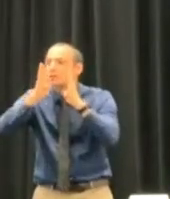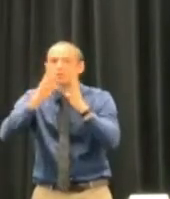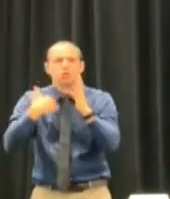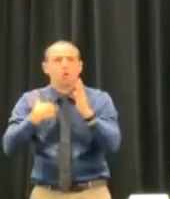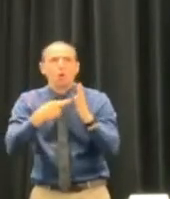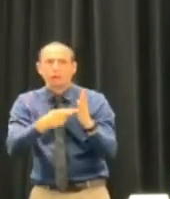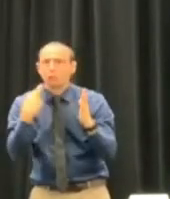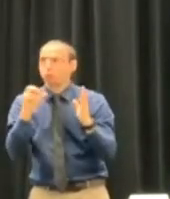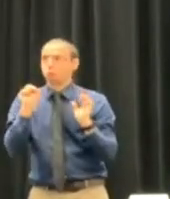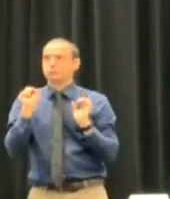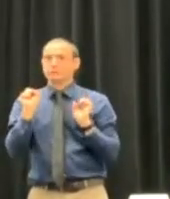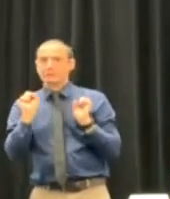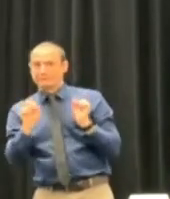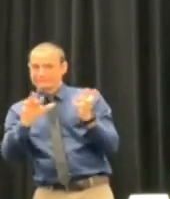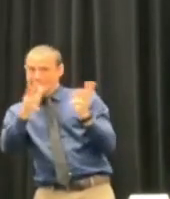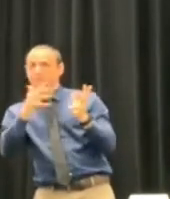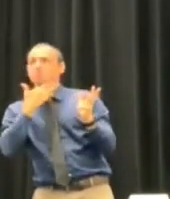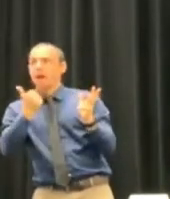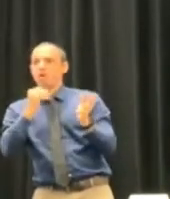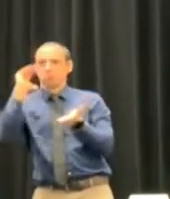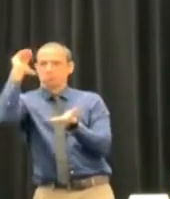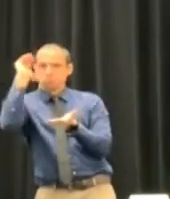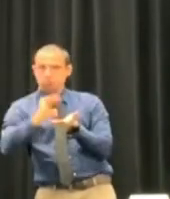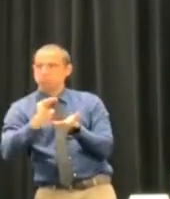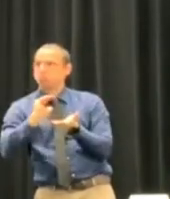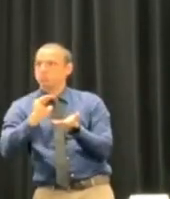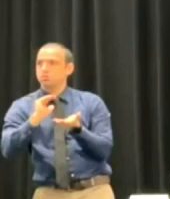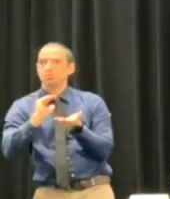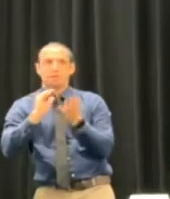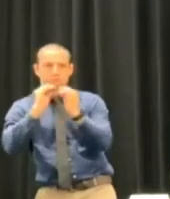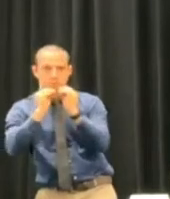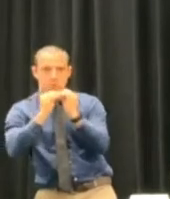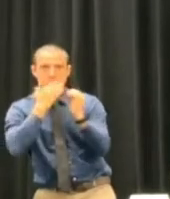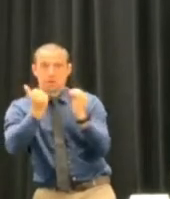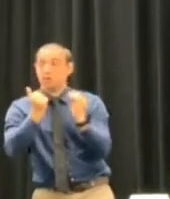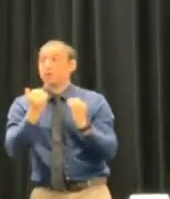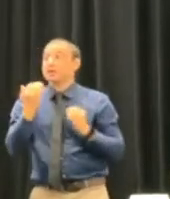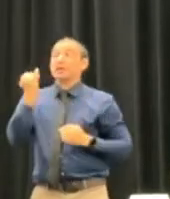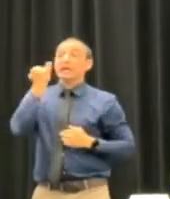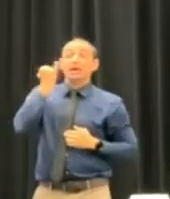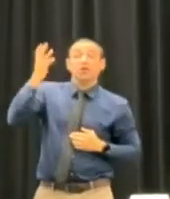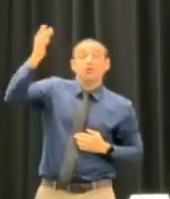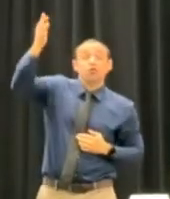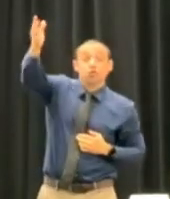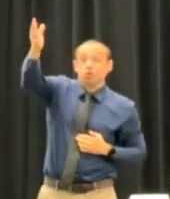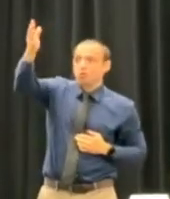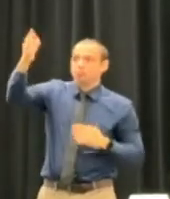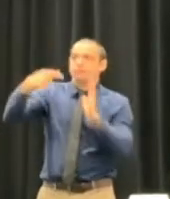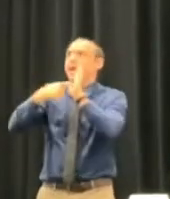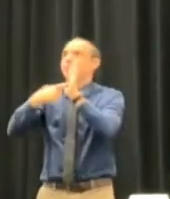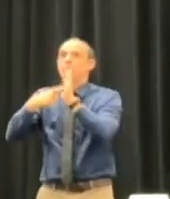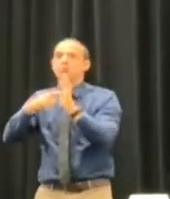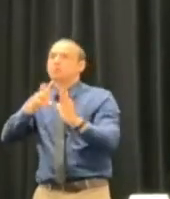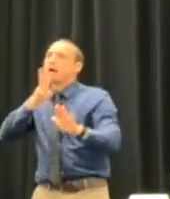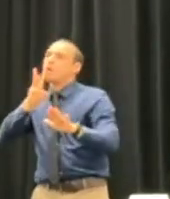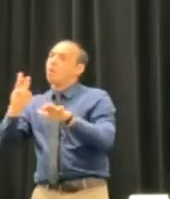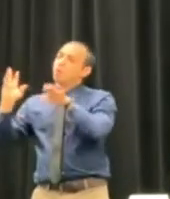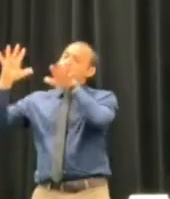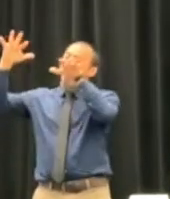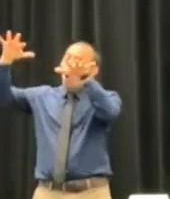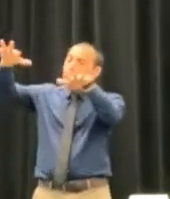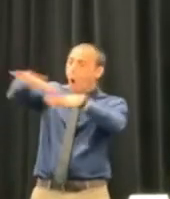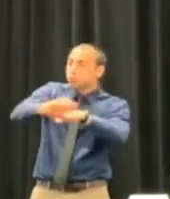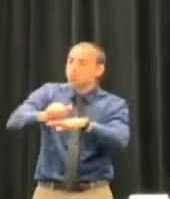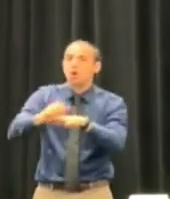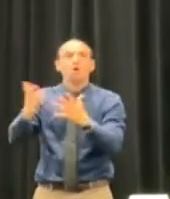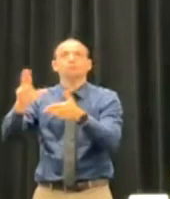riesgo que no es otra cosa que en una catástrofe futura dios no lo quiera ya sea suma tsunami terremoto o huracán